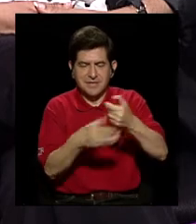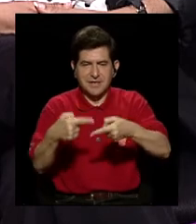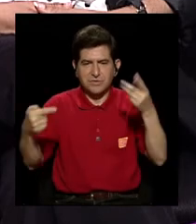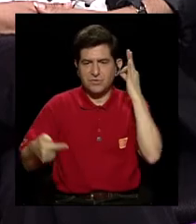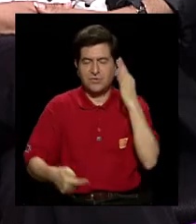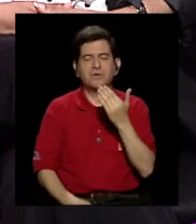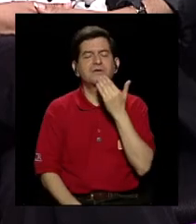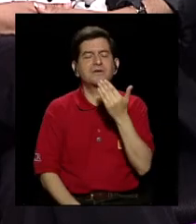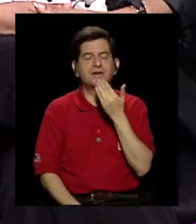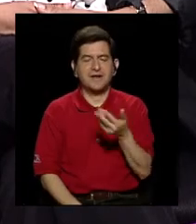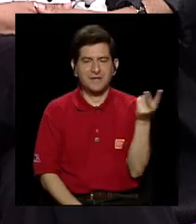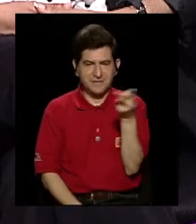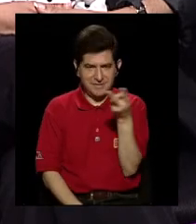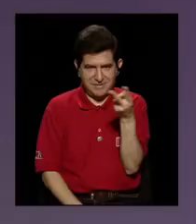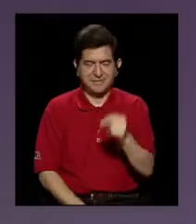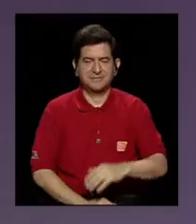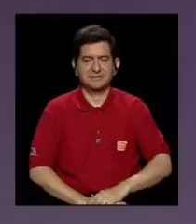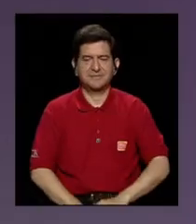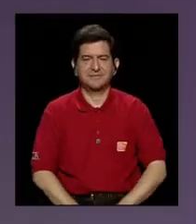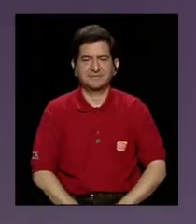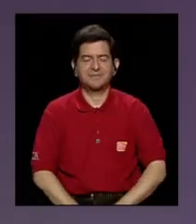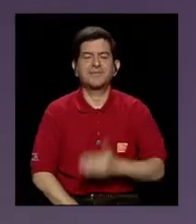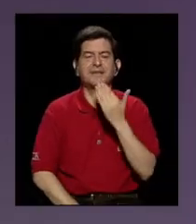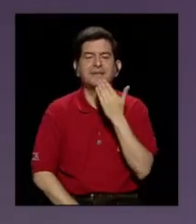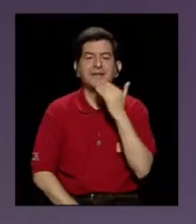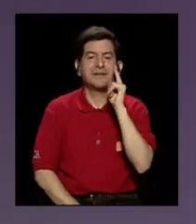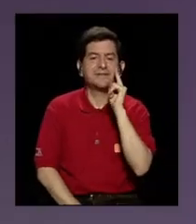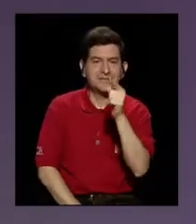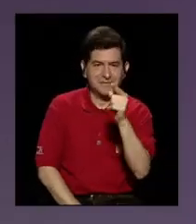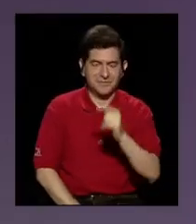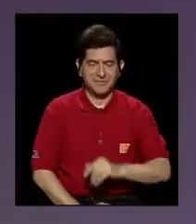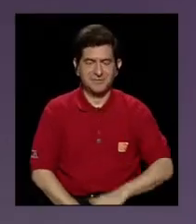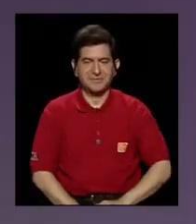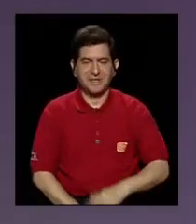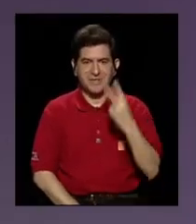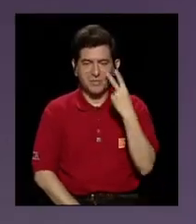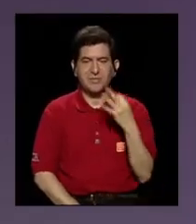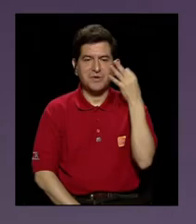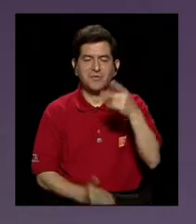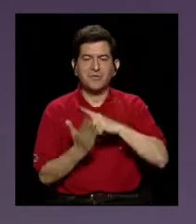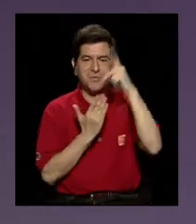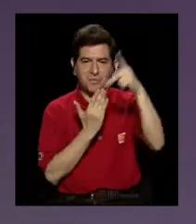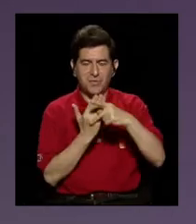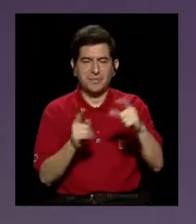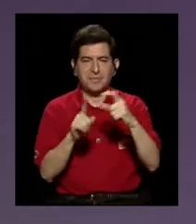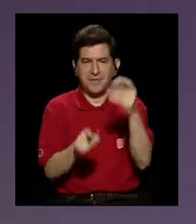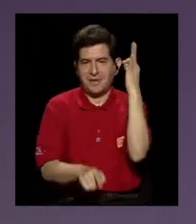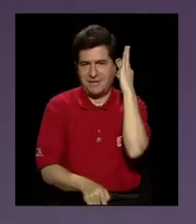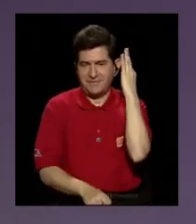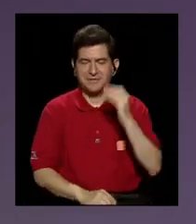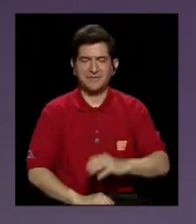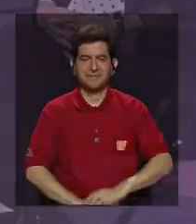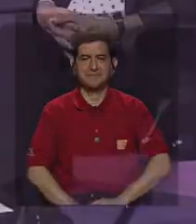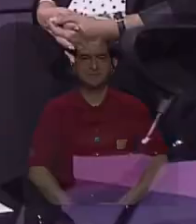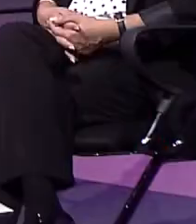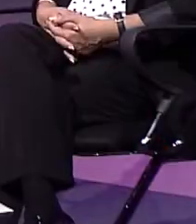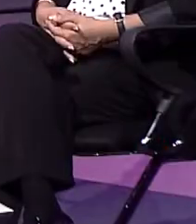Gracias, Dix, y gracias, Marcela. Gracias. Muchas gracias a ustedes. Nos vemos en un próximo programa de Palabra de Mujer.